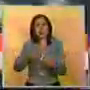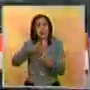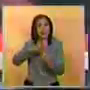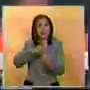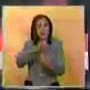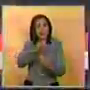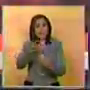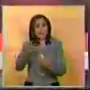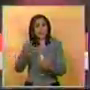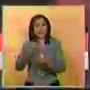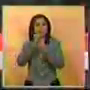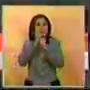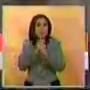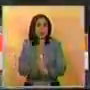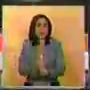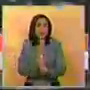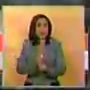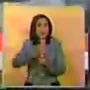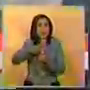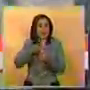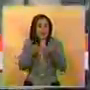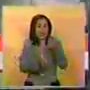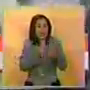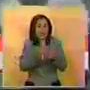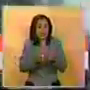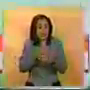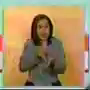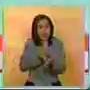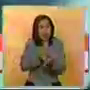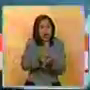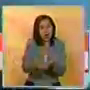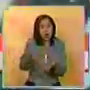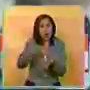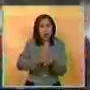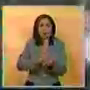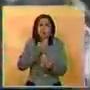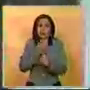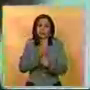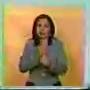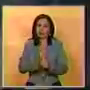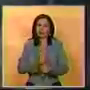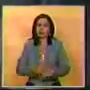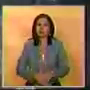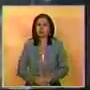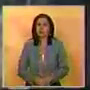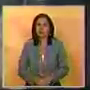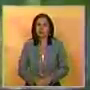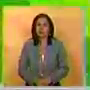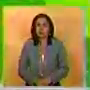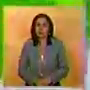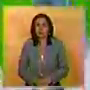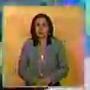donde los pasajeros están a la espera de que las estaciones de tren y los aeropuertos reanuden sus actividades.